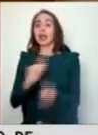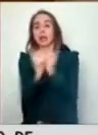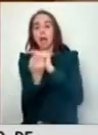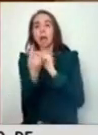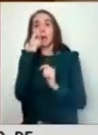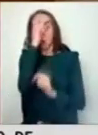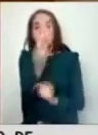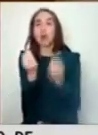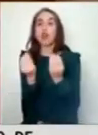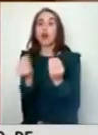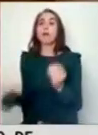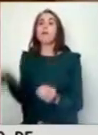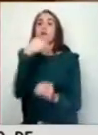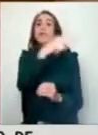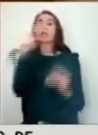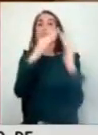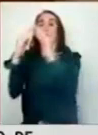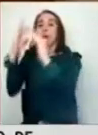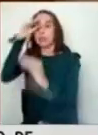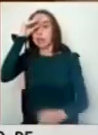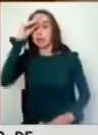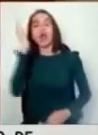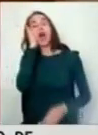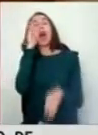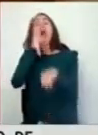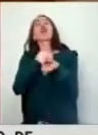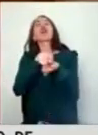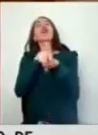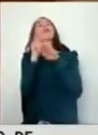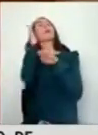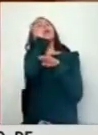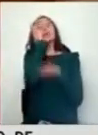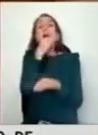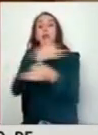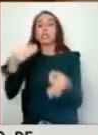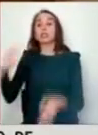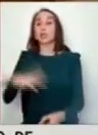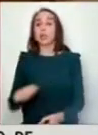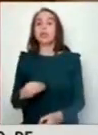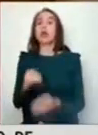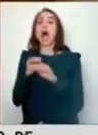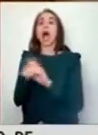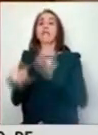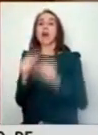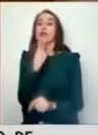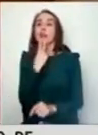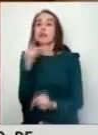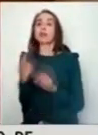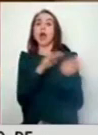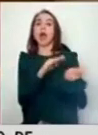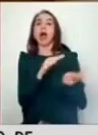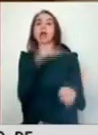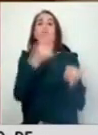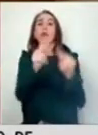a su casa en la noche a poner la cabeza en la almohada para decirle a sus hijos que son pro vida cuando ustedes avalan la muerte de quienes no piensan